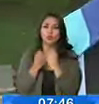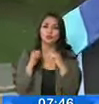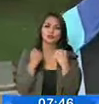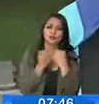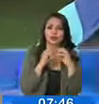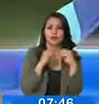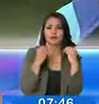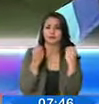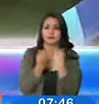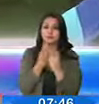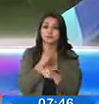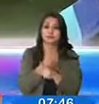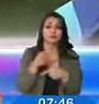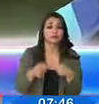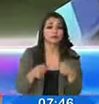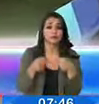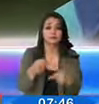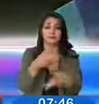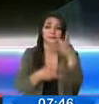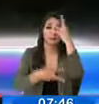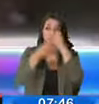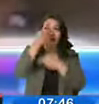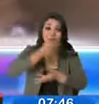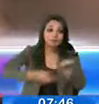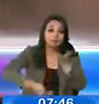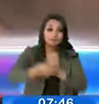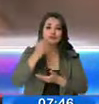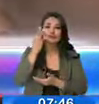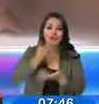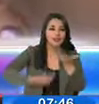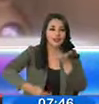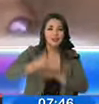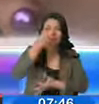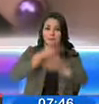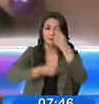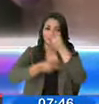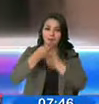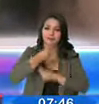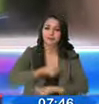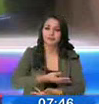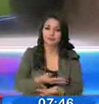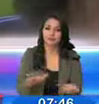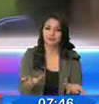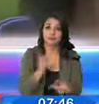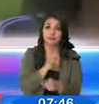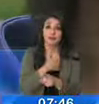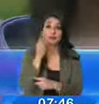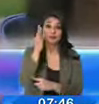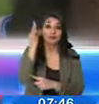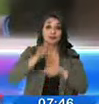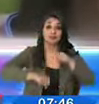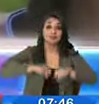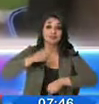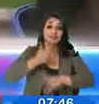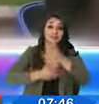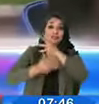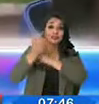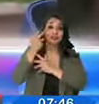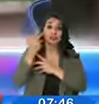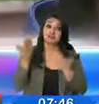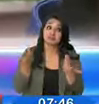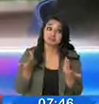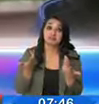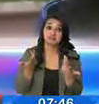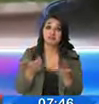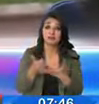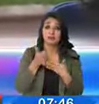estemos constantemente aprendiendo las unas de las otras. En tema histórico, la bicicleta significó mucho para la mujer. El hecho de